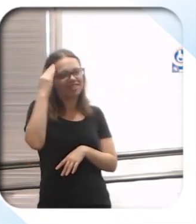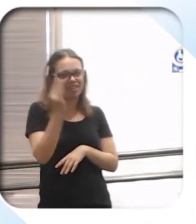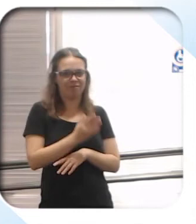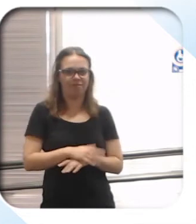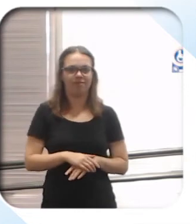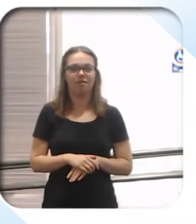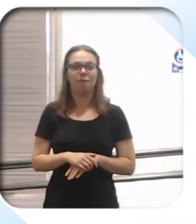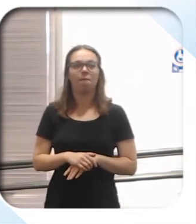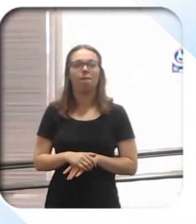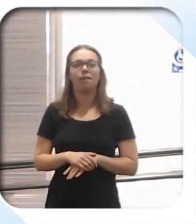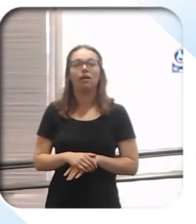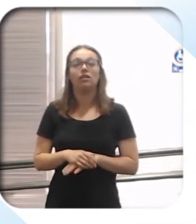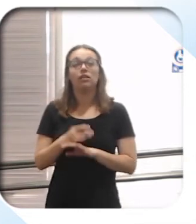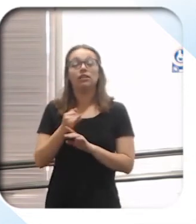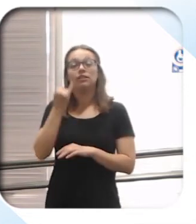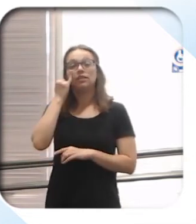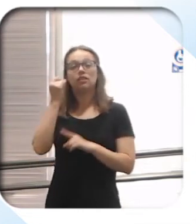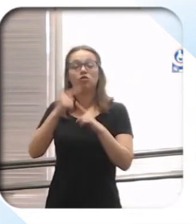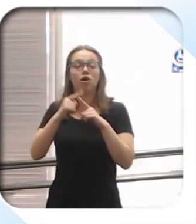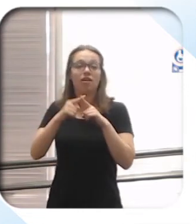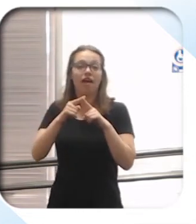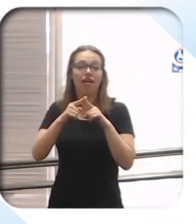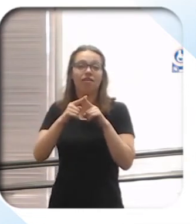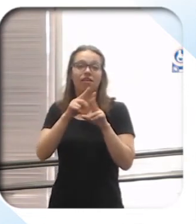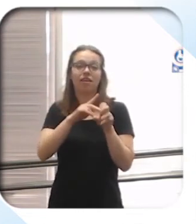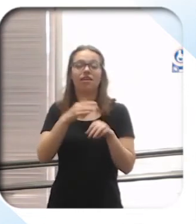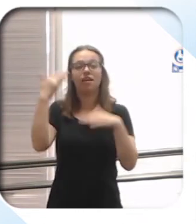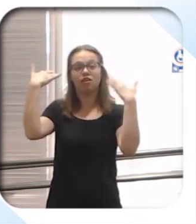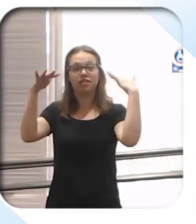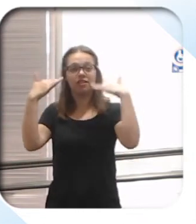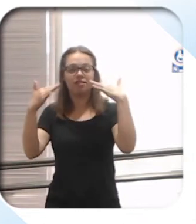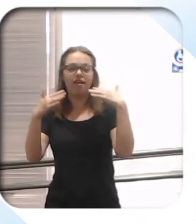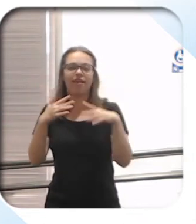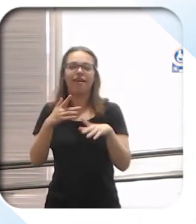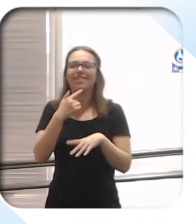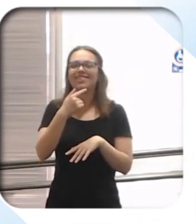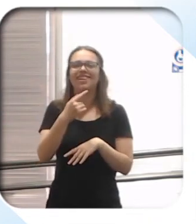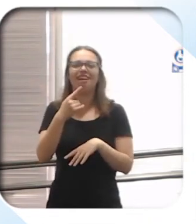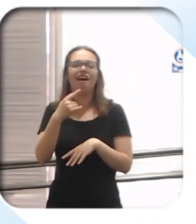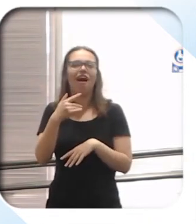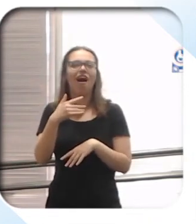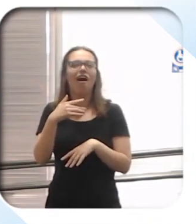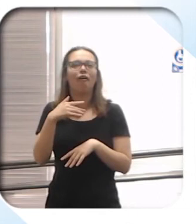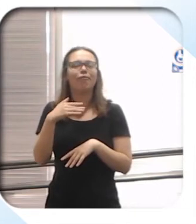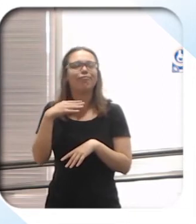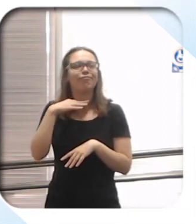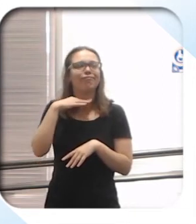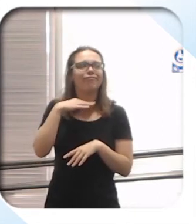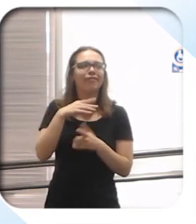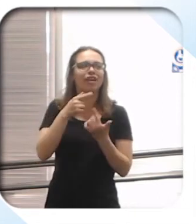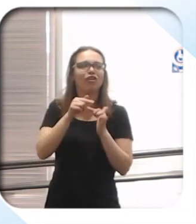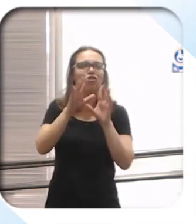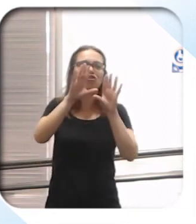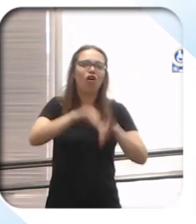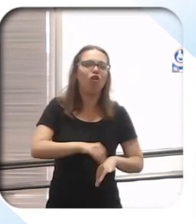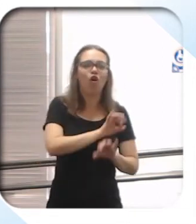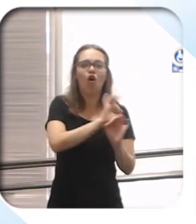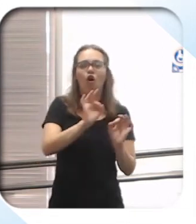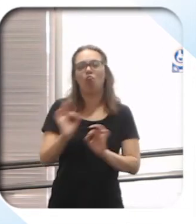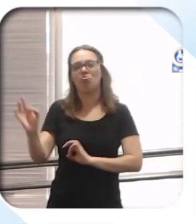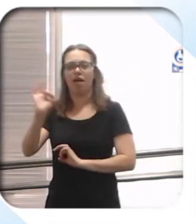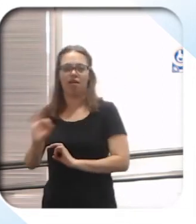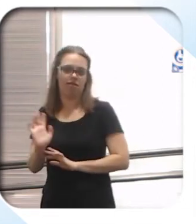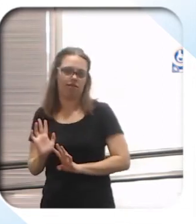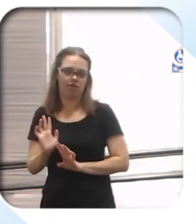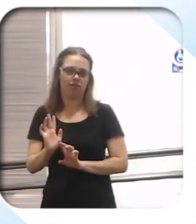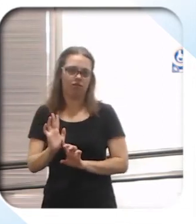La sexualidad y la discapacidad. Es falso comprender la relación sexual bajo la ley del todo o nada, ¿no? ¿Qué significa?